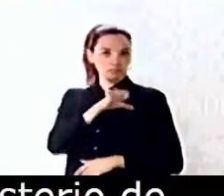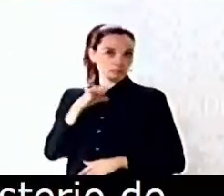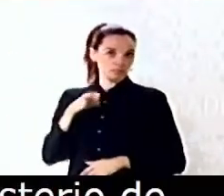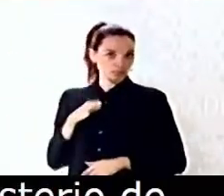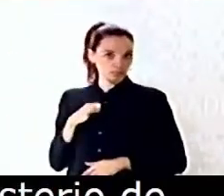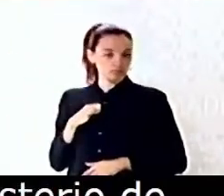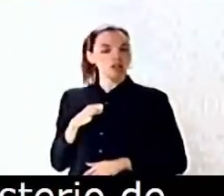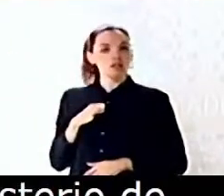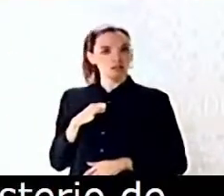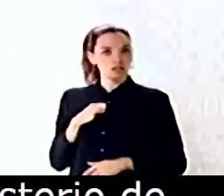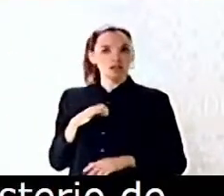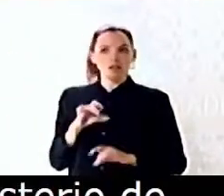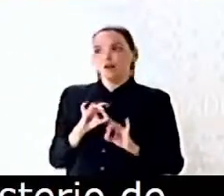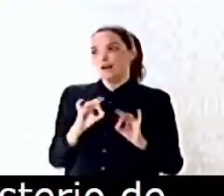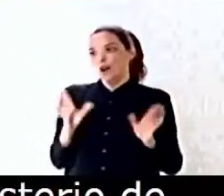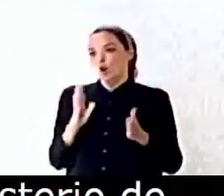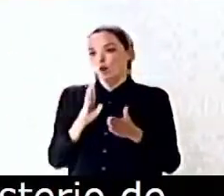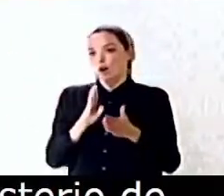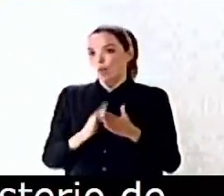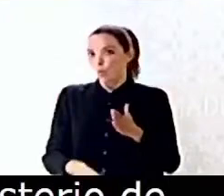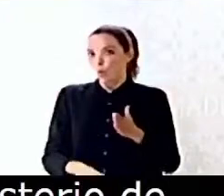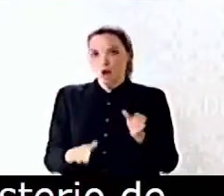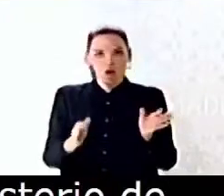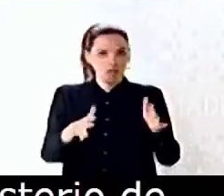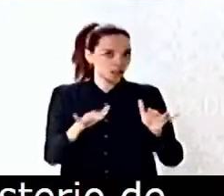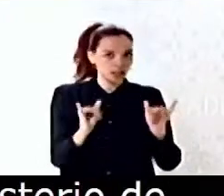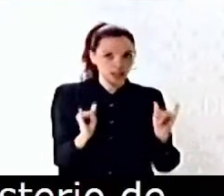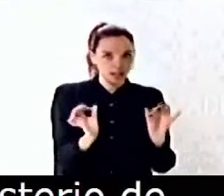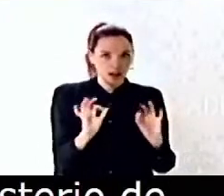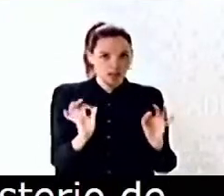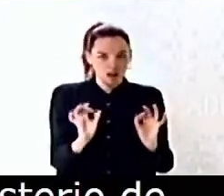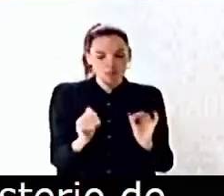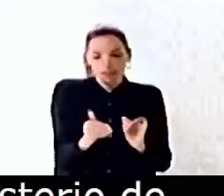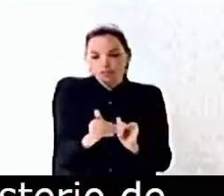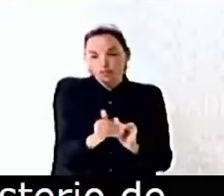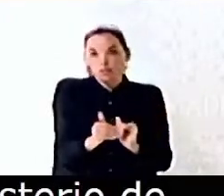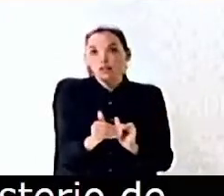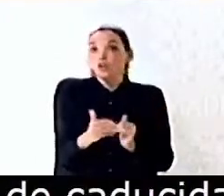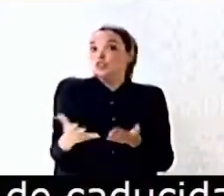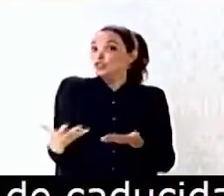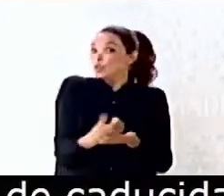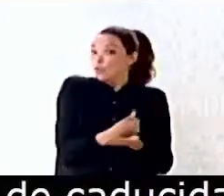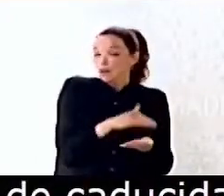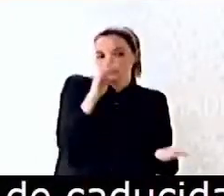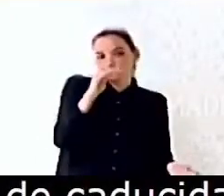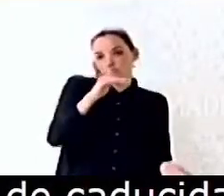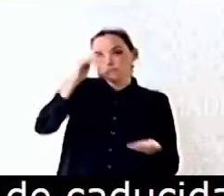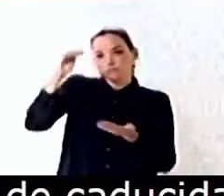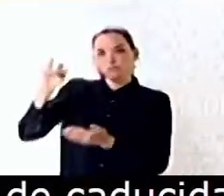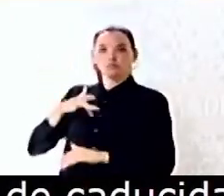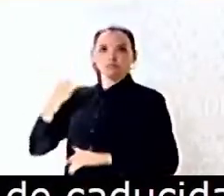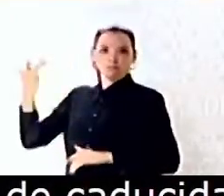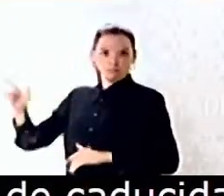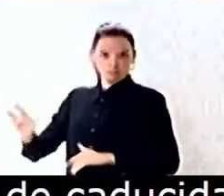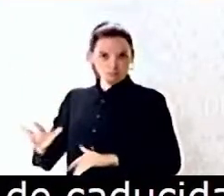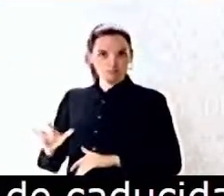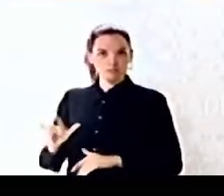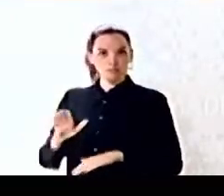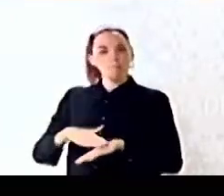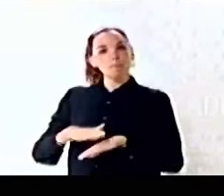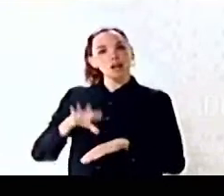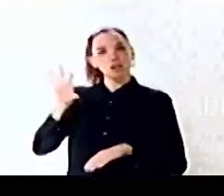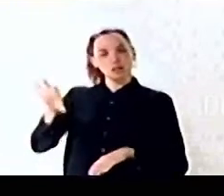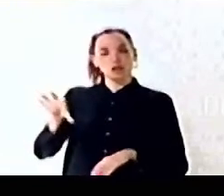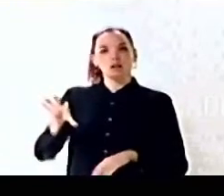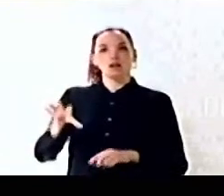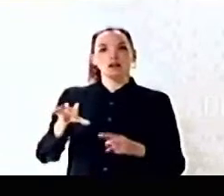no tenían una fecha de caducidad inminente, todas esas vacunas se han donado, fuera del mecanismo COVAX,